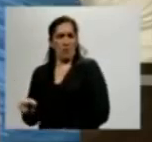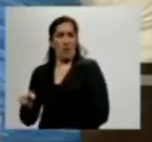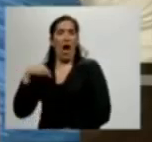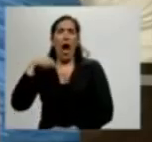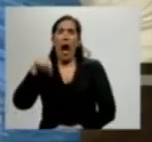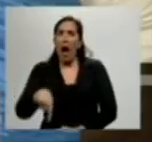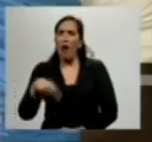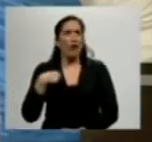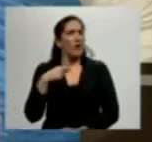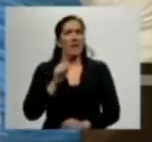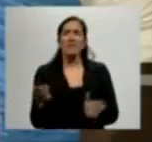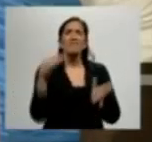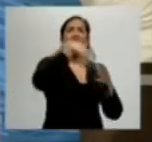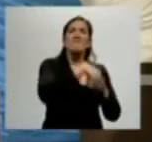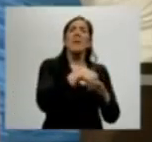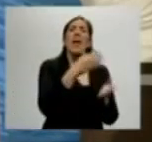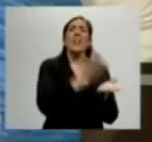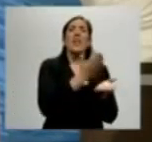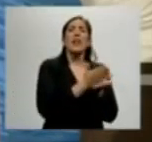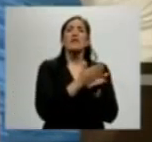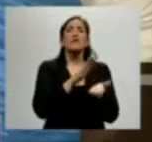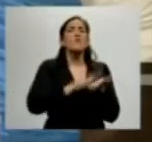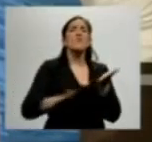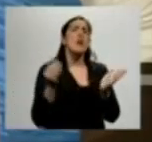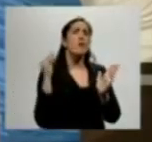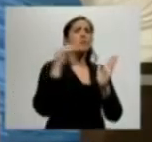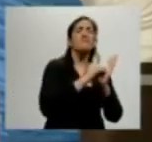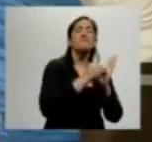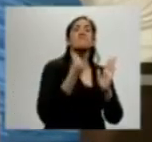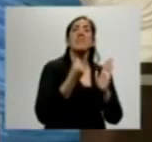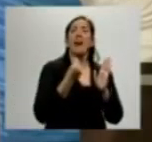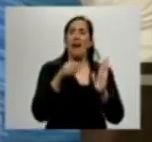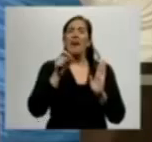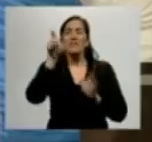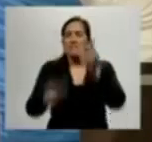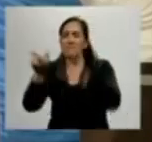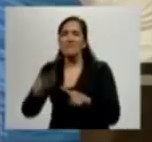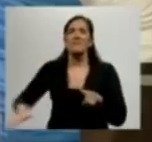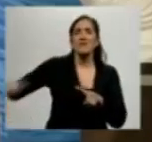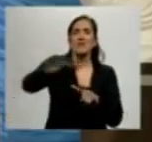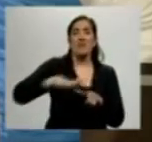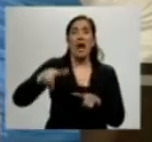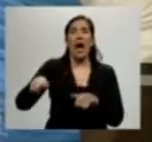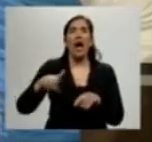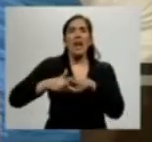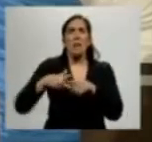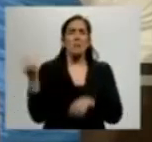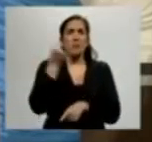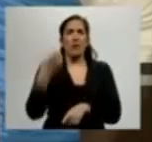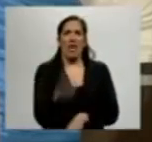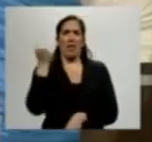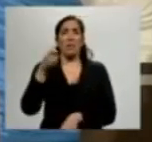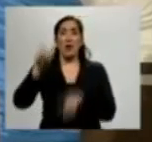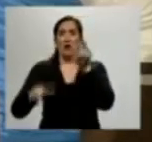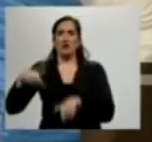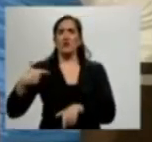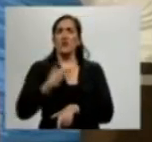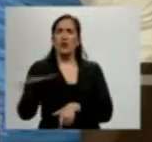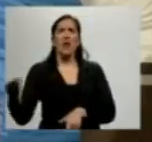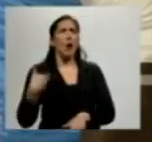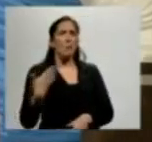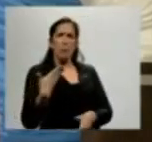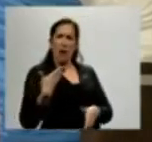a los derechos colectivos como un nuevo sujeto, un nuevo instrumento también de la sociedad para defender sus